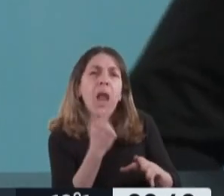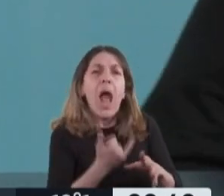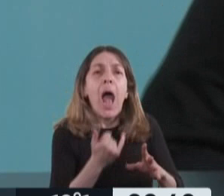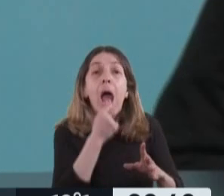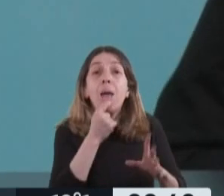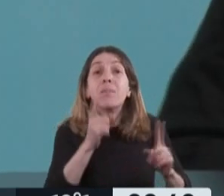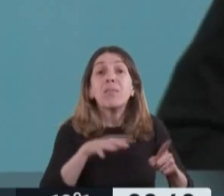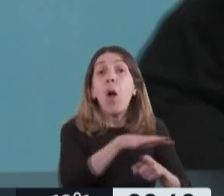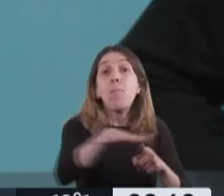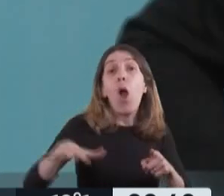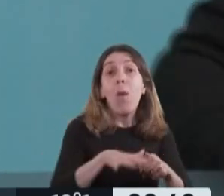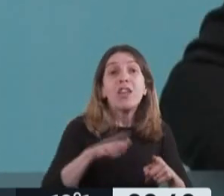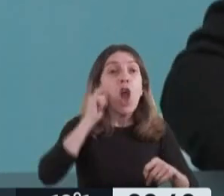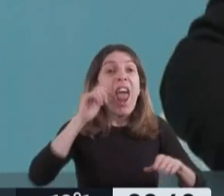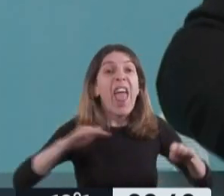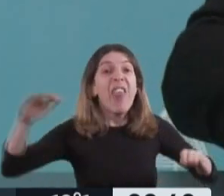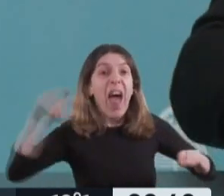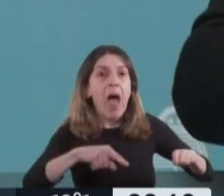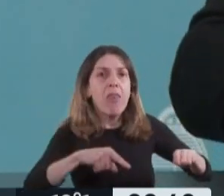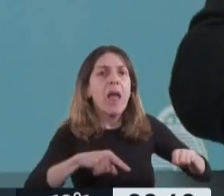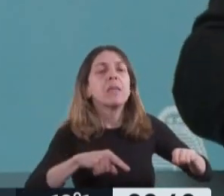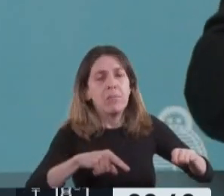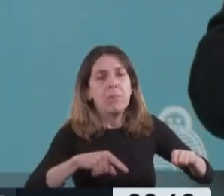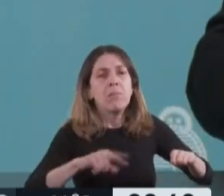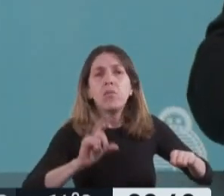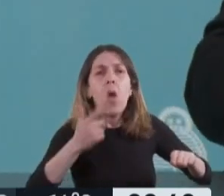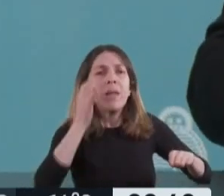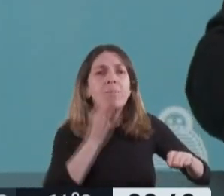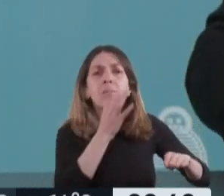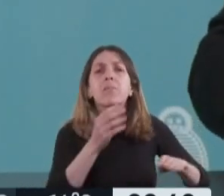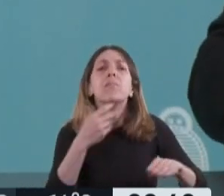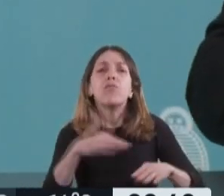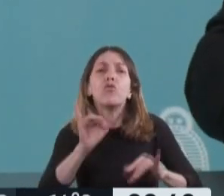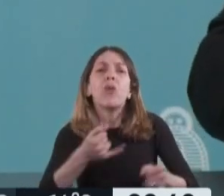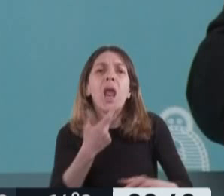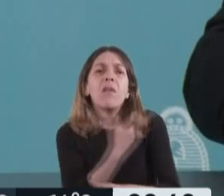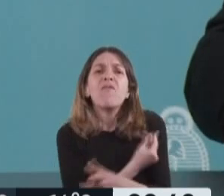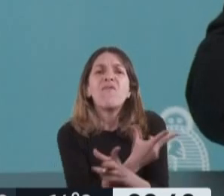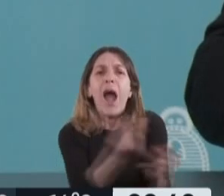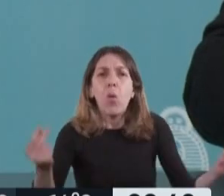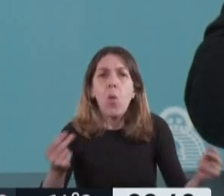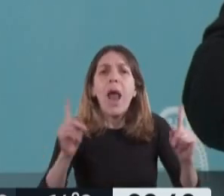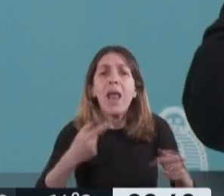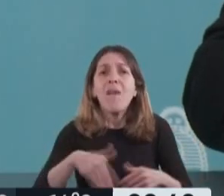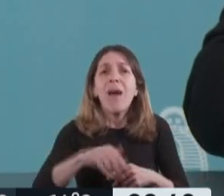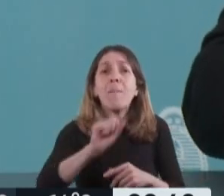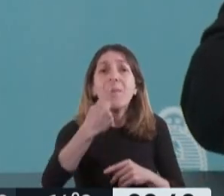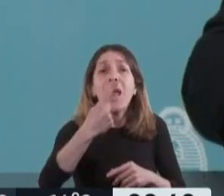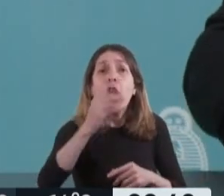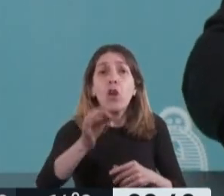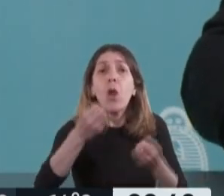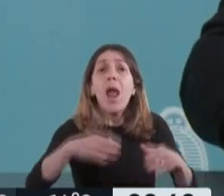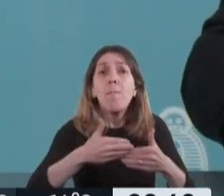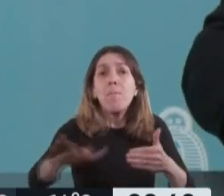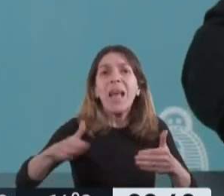población de todas las edades completar los esquemas de vacunación y prepararse para el primero de octubre que empiece una campaña nacional